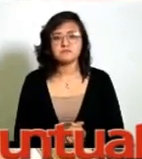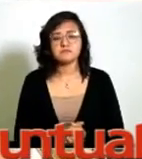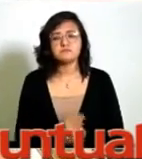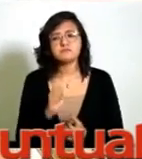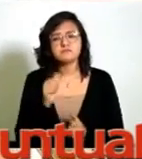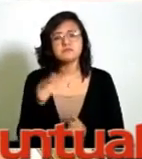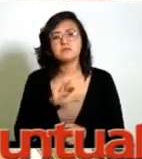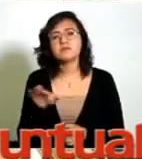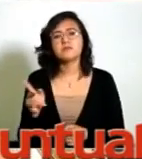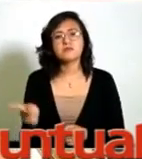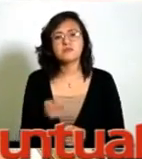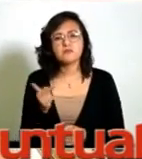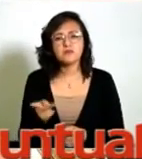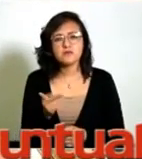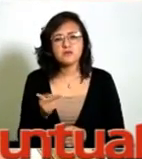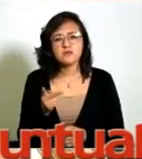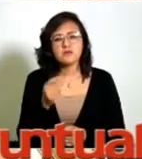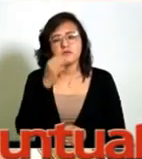¿Y lo otro, cuál es la pregunta?